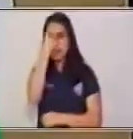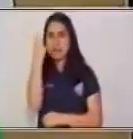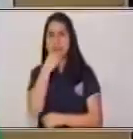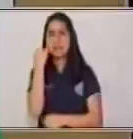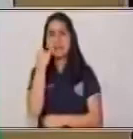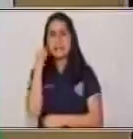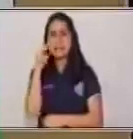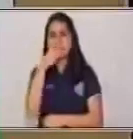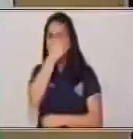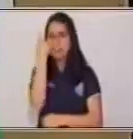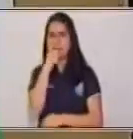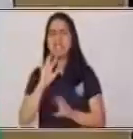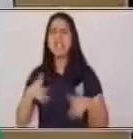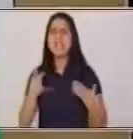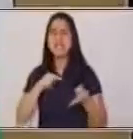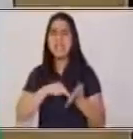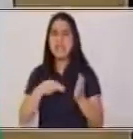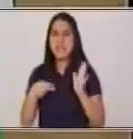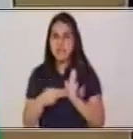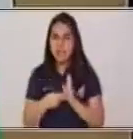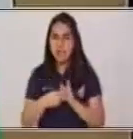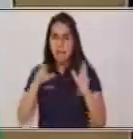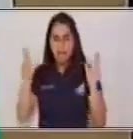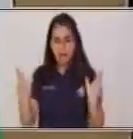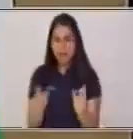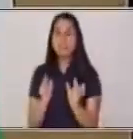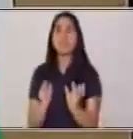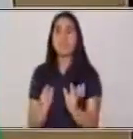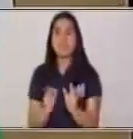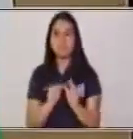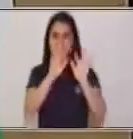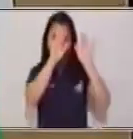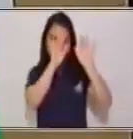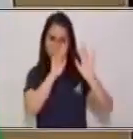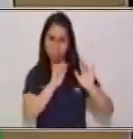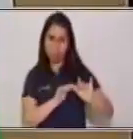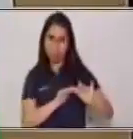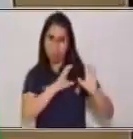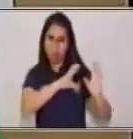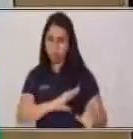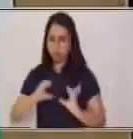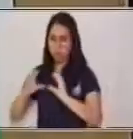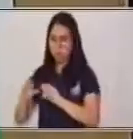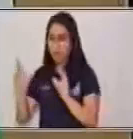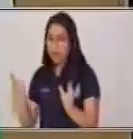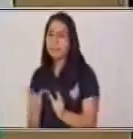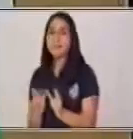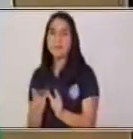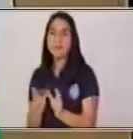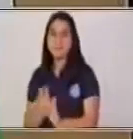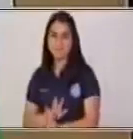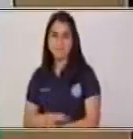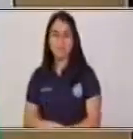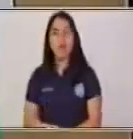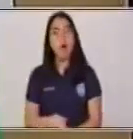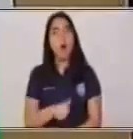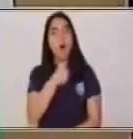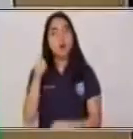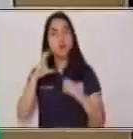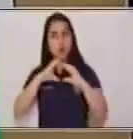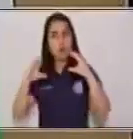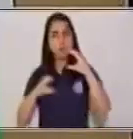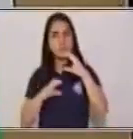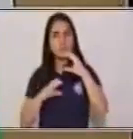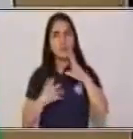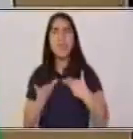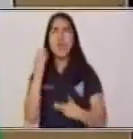encontramos en el desarrollo, y aquí fija el conocimiento. Párrafo de anécdota, vamos a utilizarlo como cuando contamos